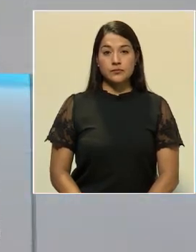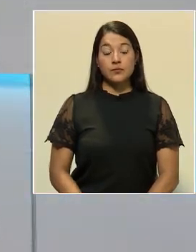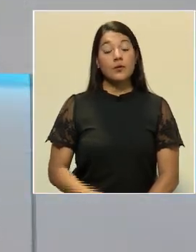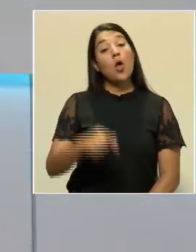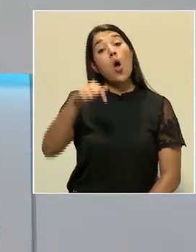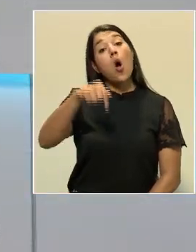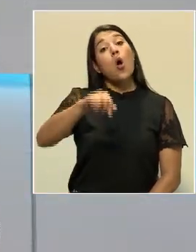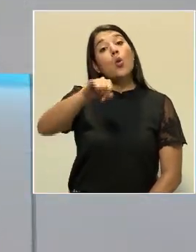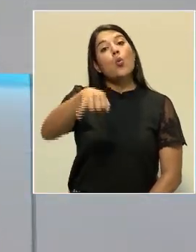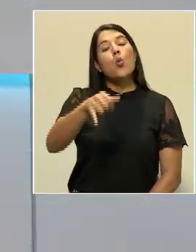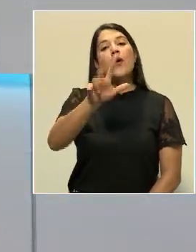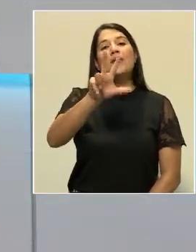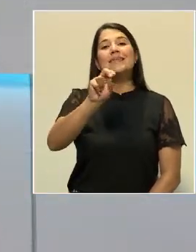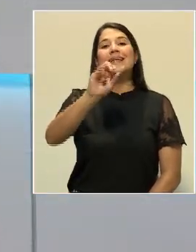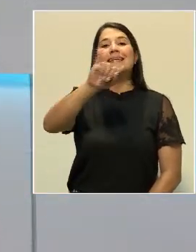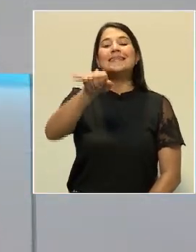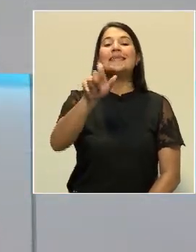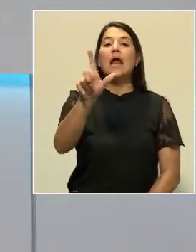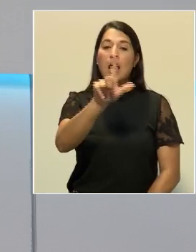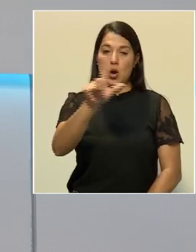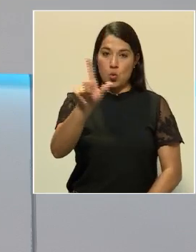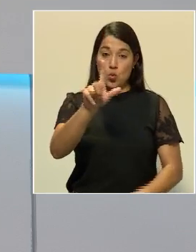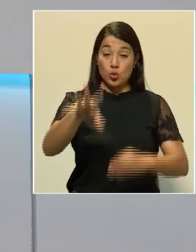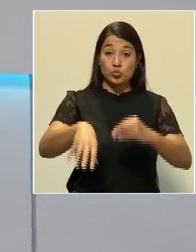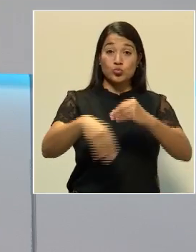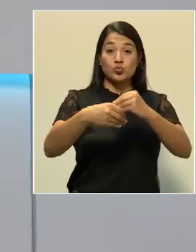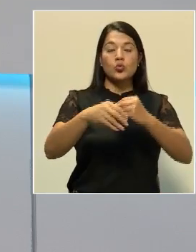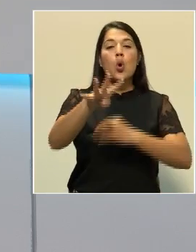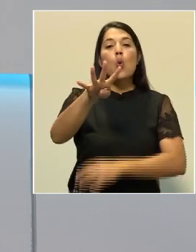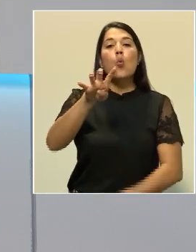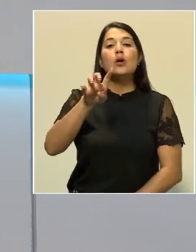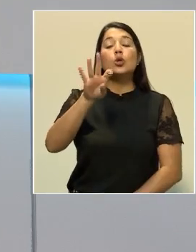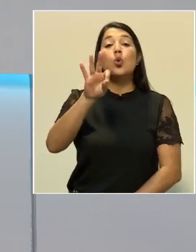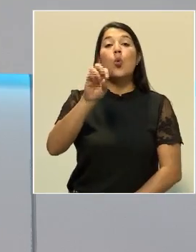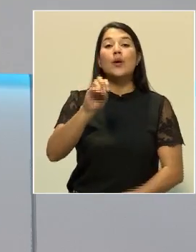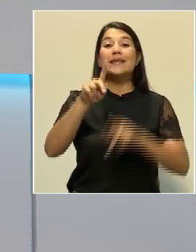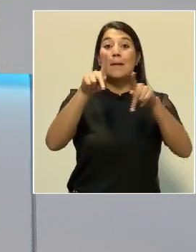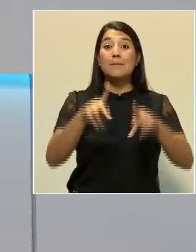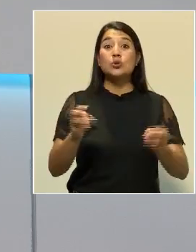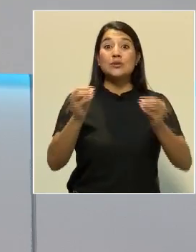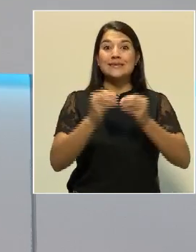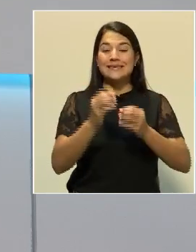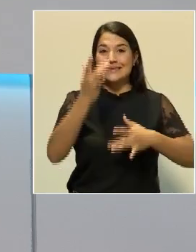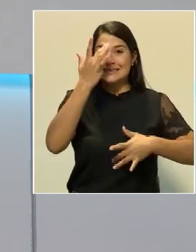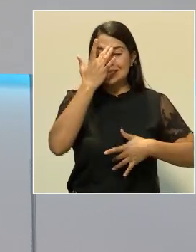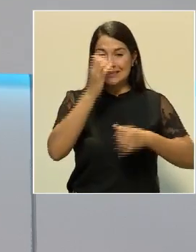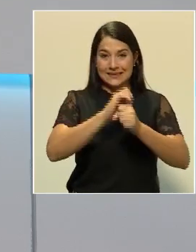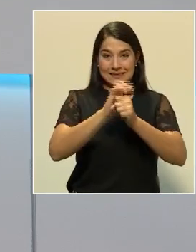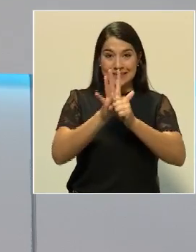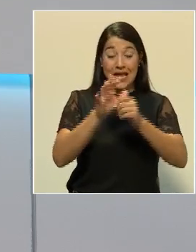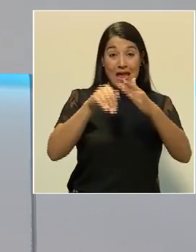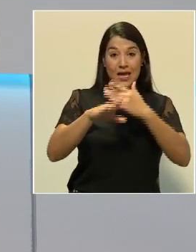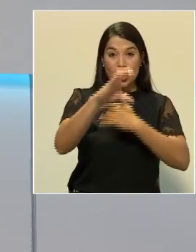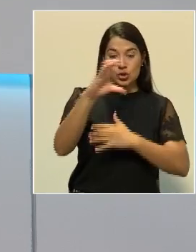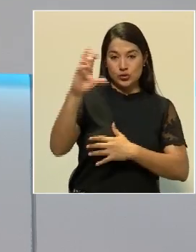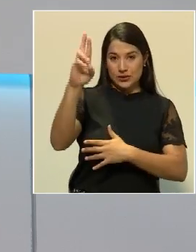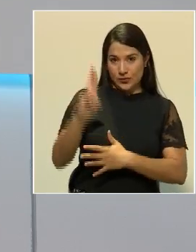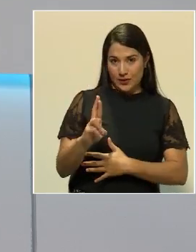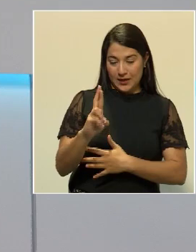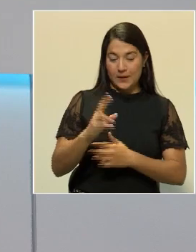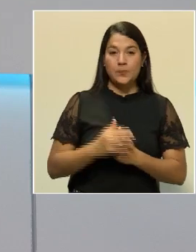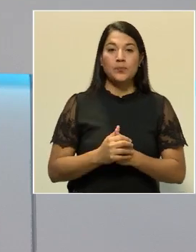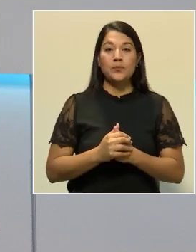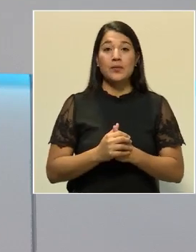Este jueves 30 de julio se reportan 490 casos nuevos de COVID-19 en Costa Rica.